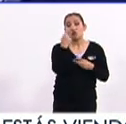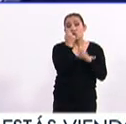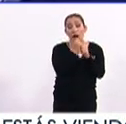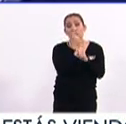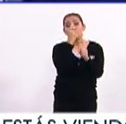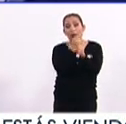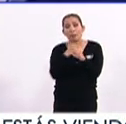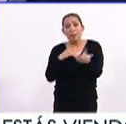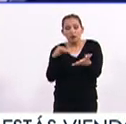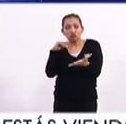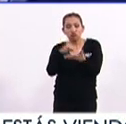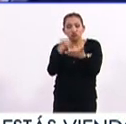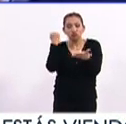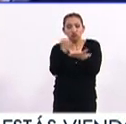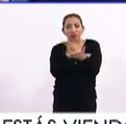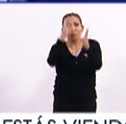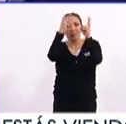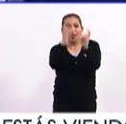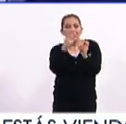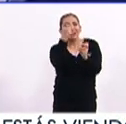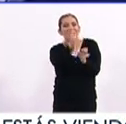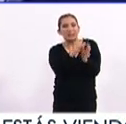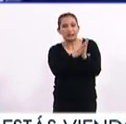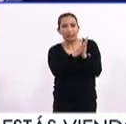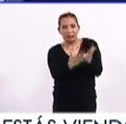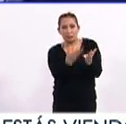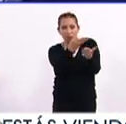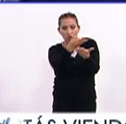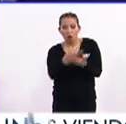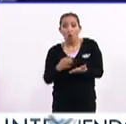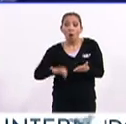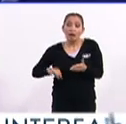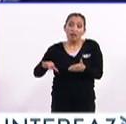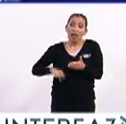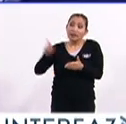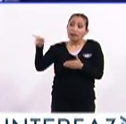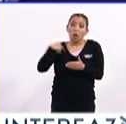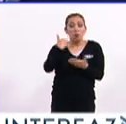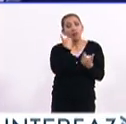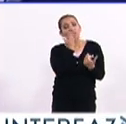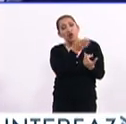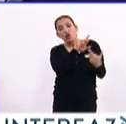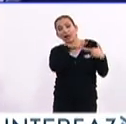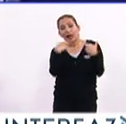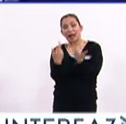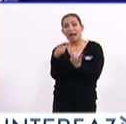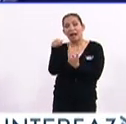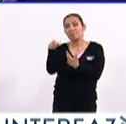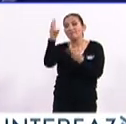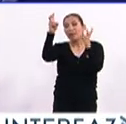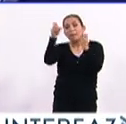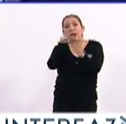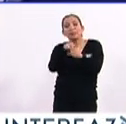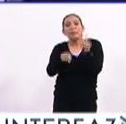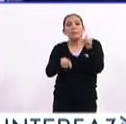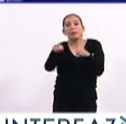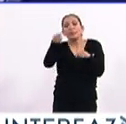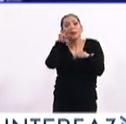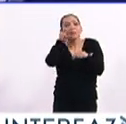año vamos marcando las temáticas que nos interesa desarrollar en función también de las